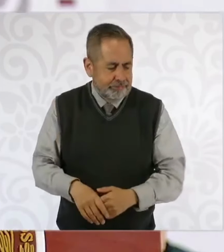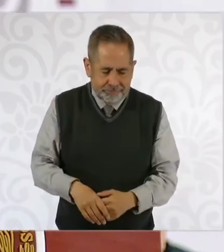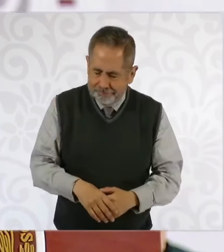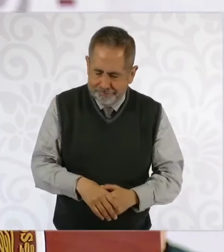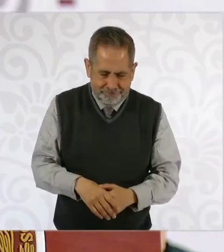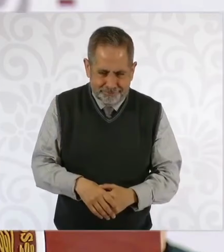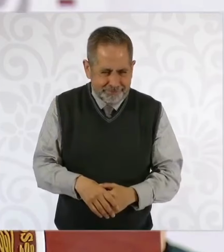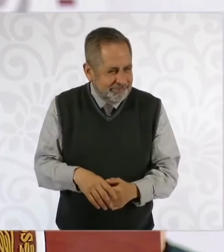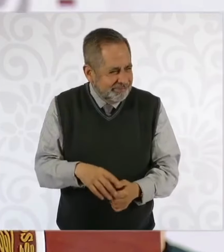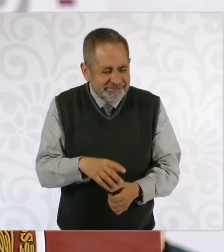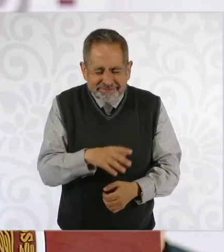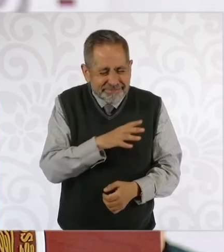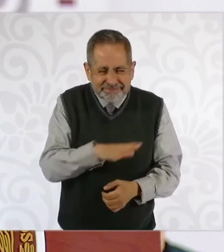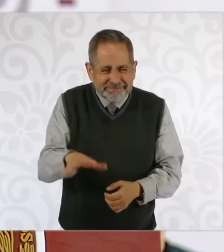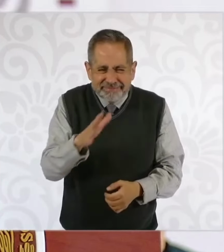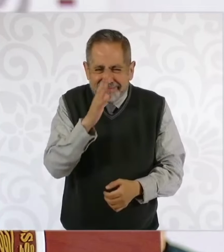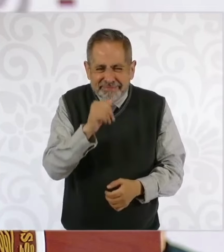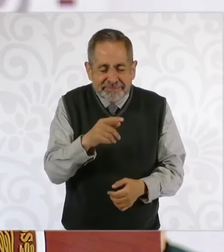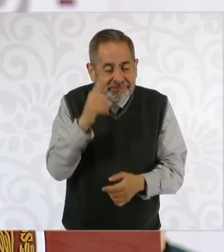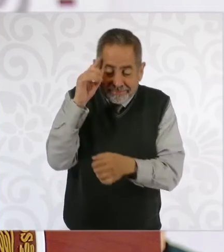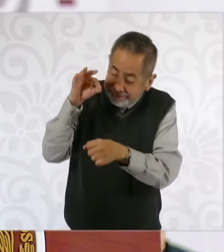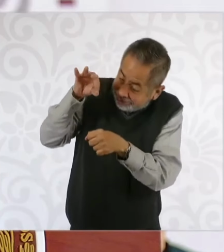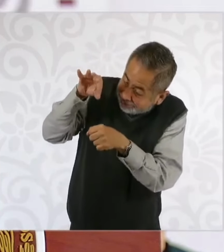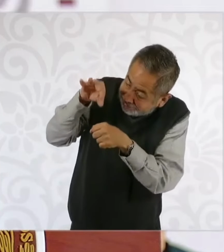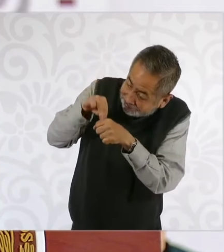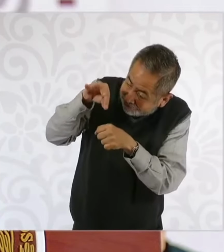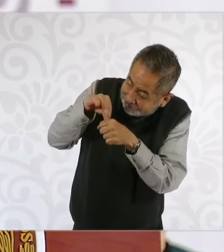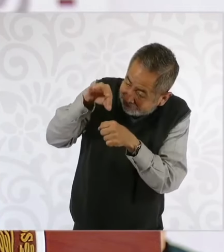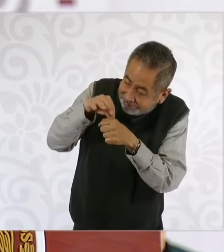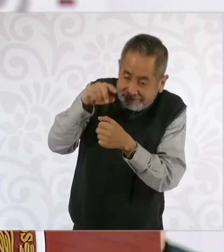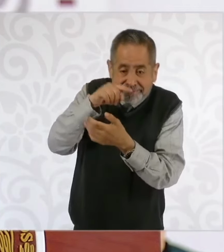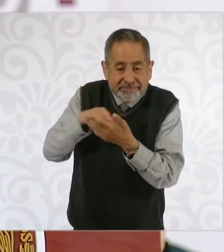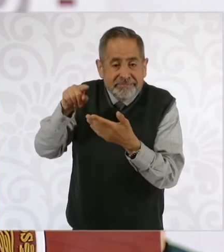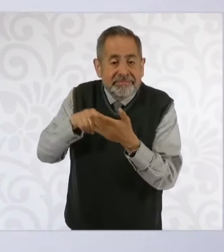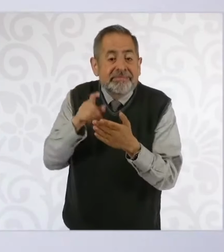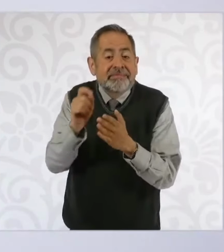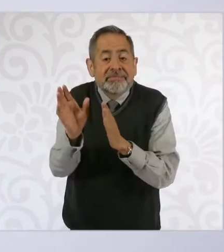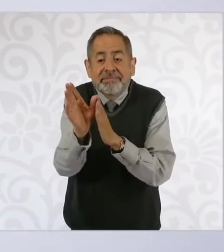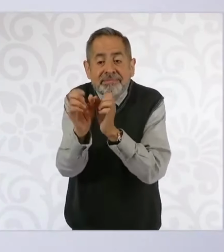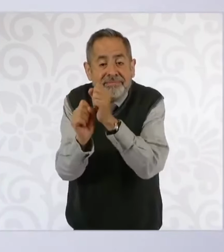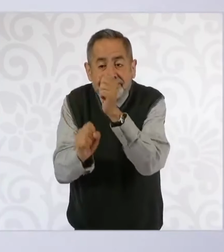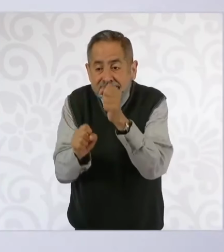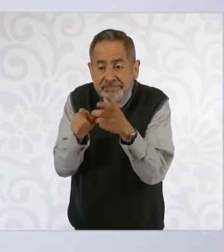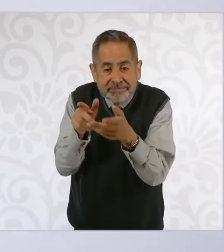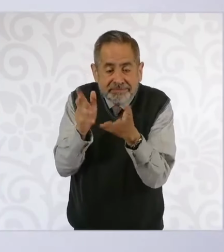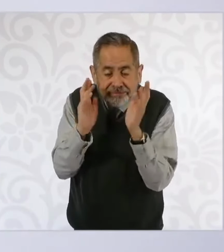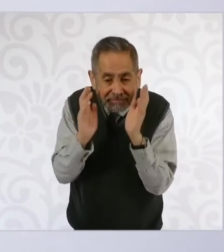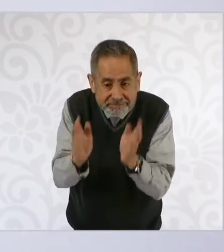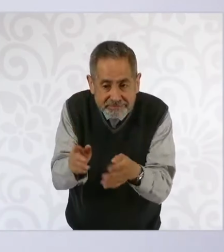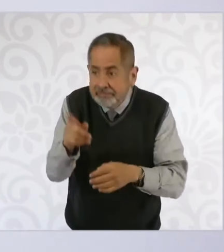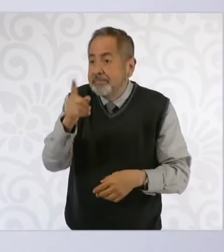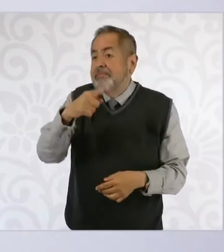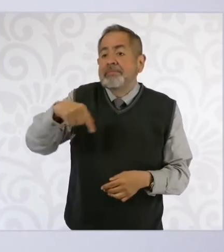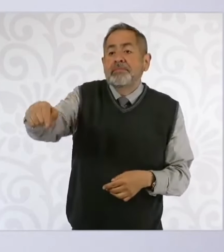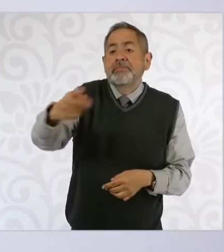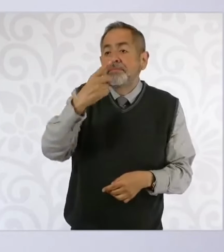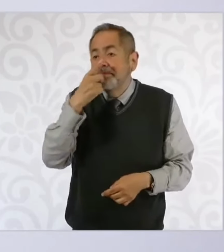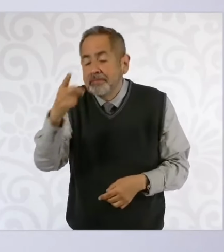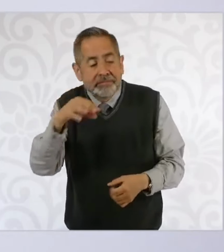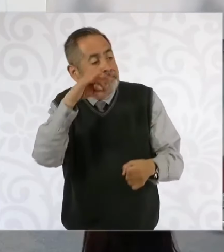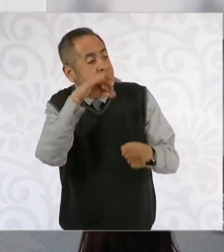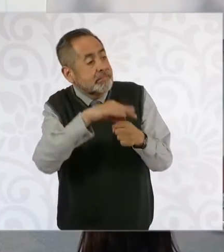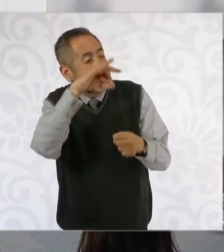increíble, ¿no? Porque lo que se votó y es constitucional ya es que se elijan por el voto